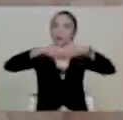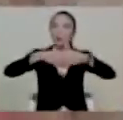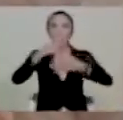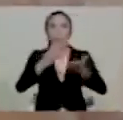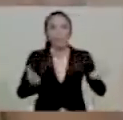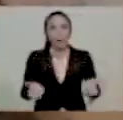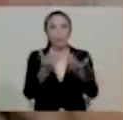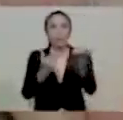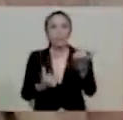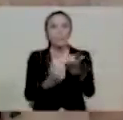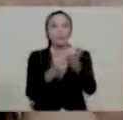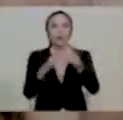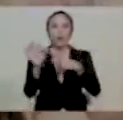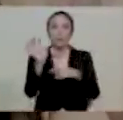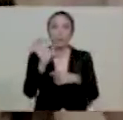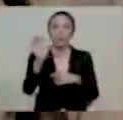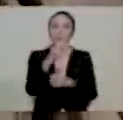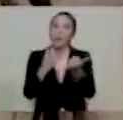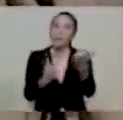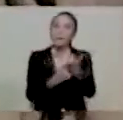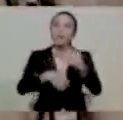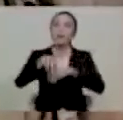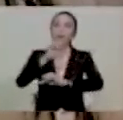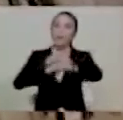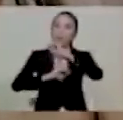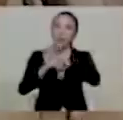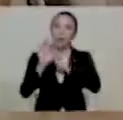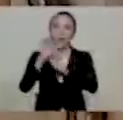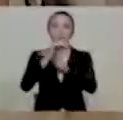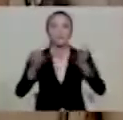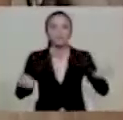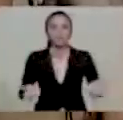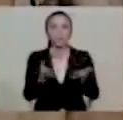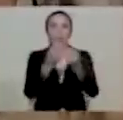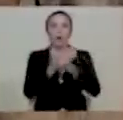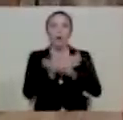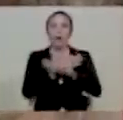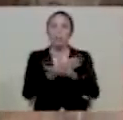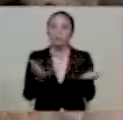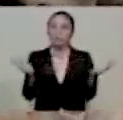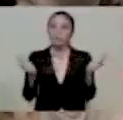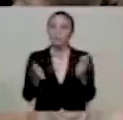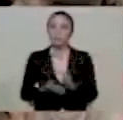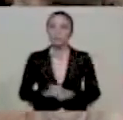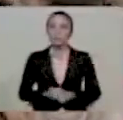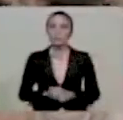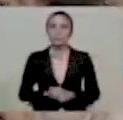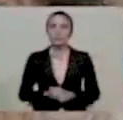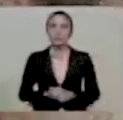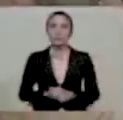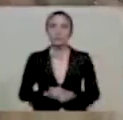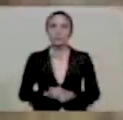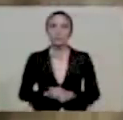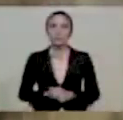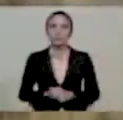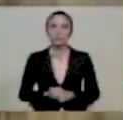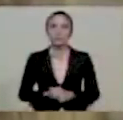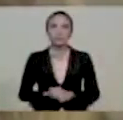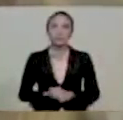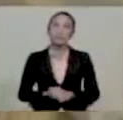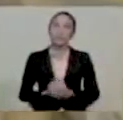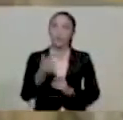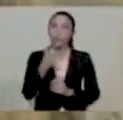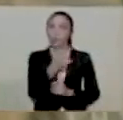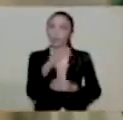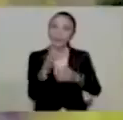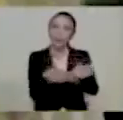por Venezuela, vamos a protegerla y vamos a garantizarla. Así que, como decía María